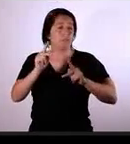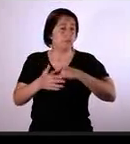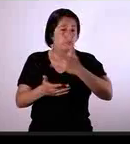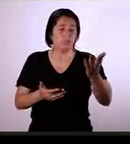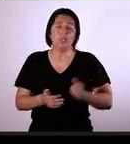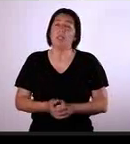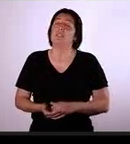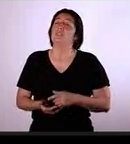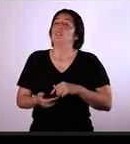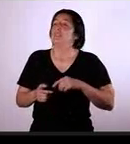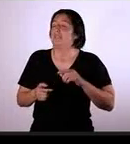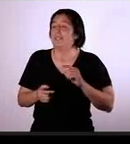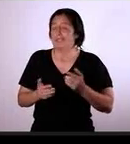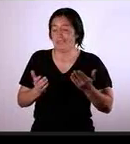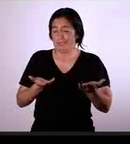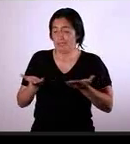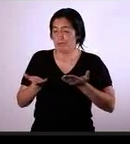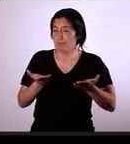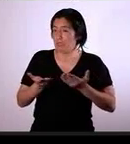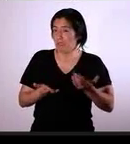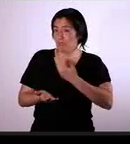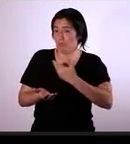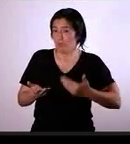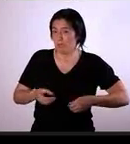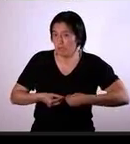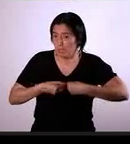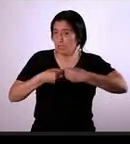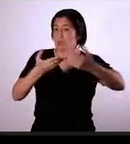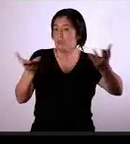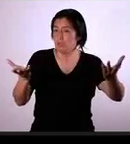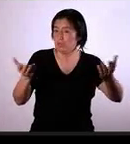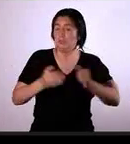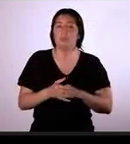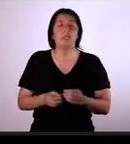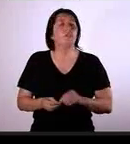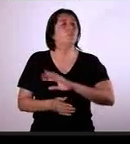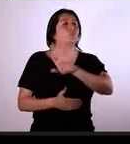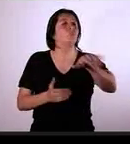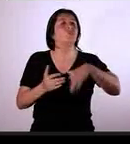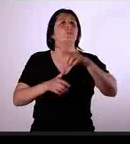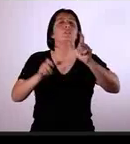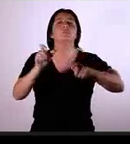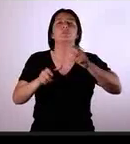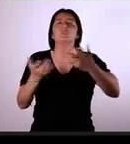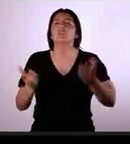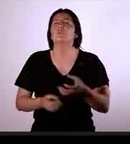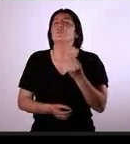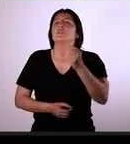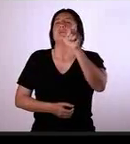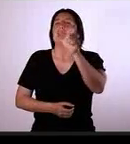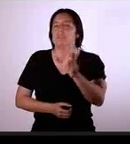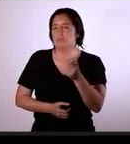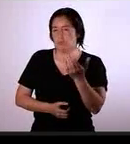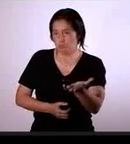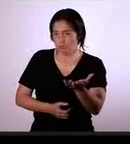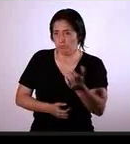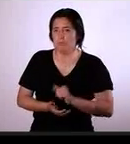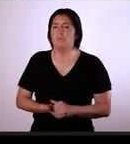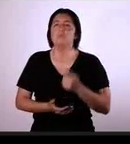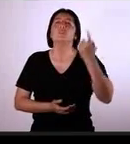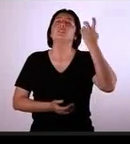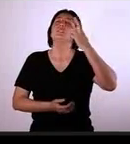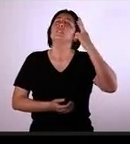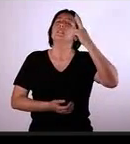La naturaleza de un servicio público hace que esté a disposición de todas las personas por el solo hecho de ser personas. Entonces,